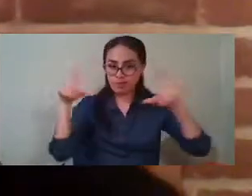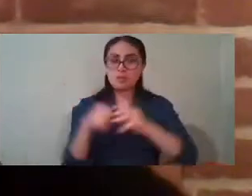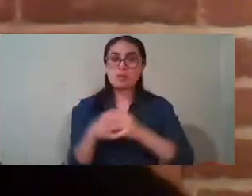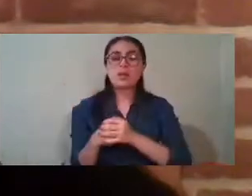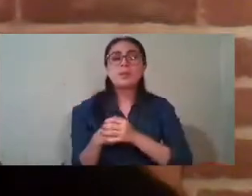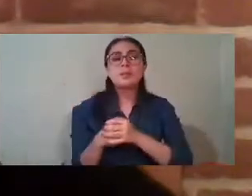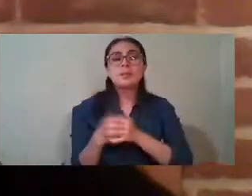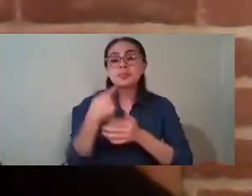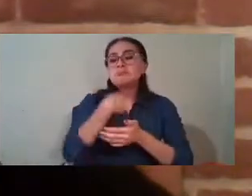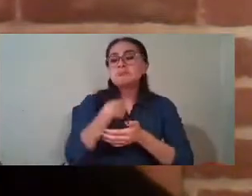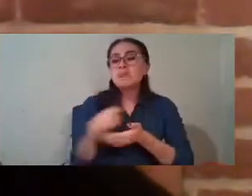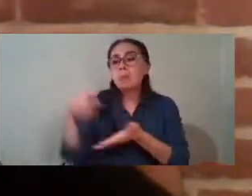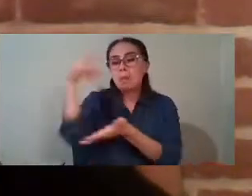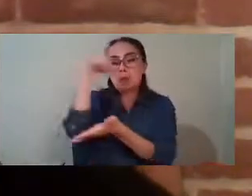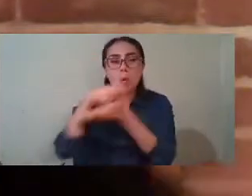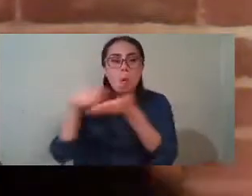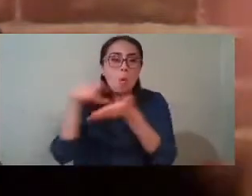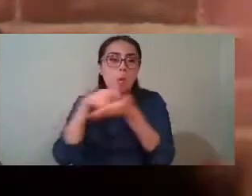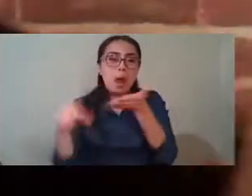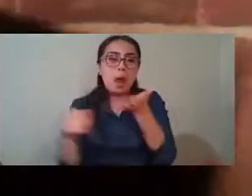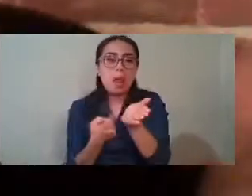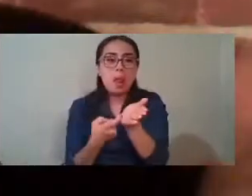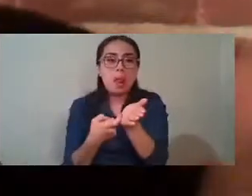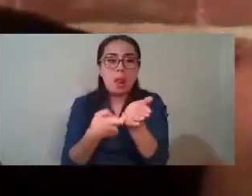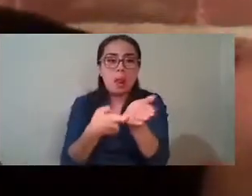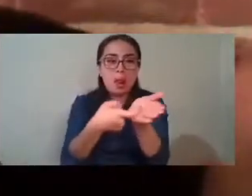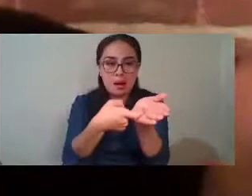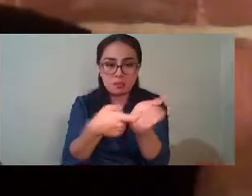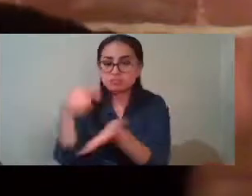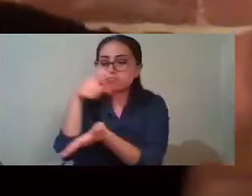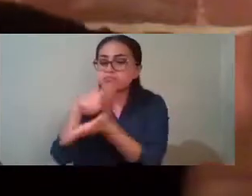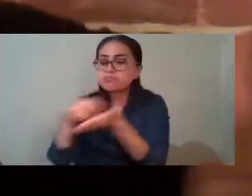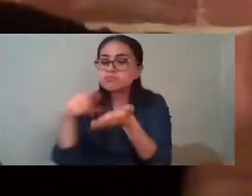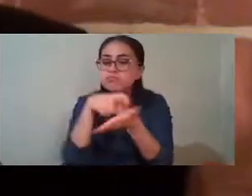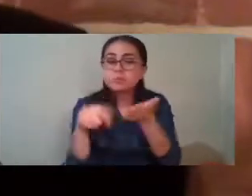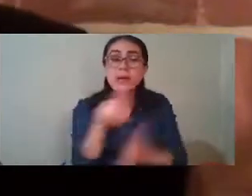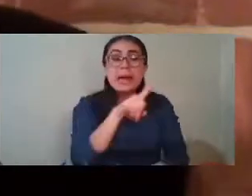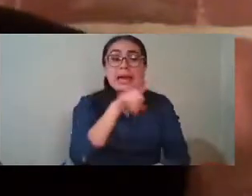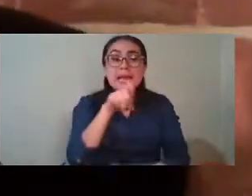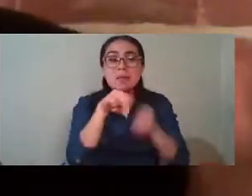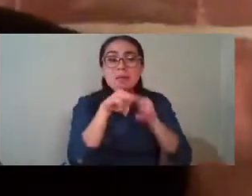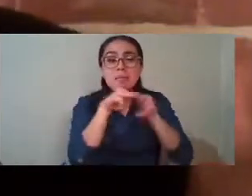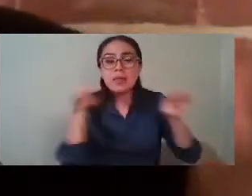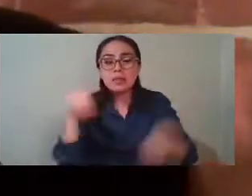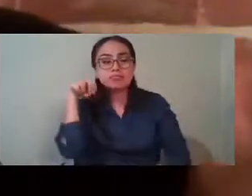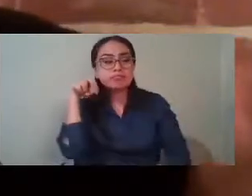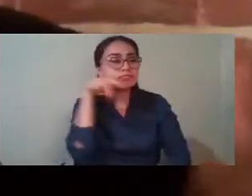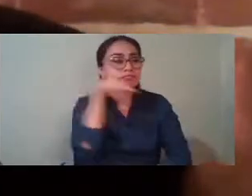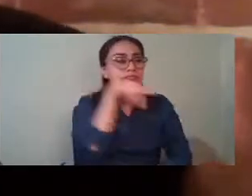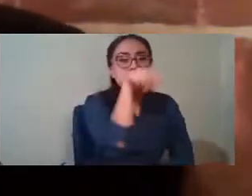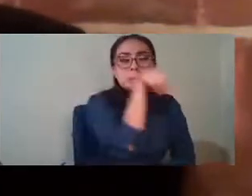Compré lombrices. Caminé 100 metros más y encontré otro vendedor que vendía